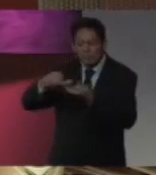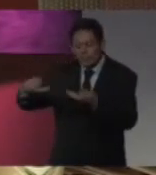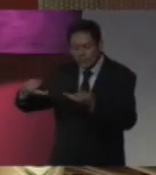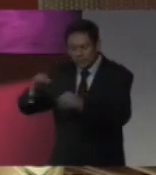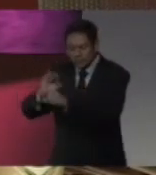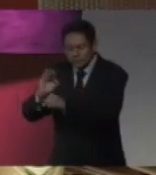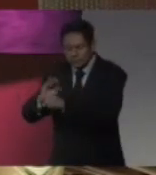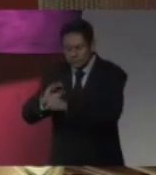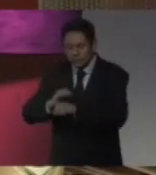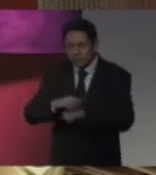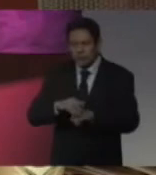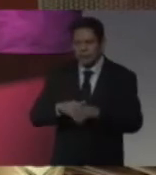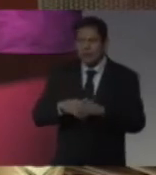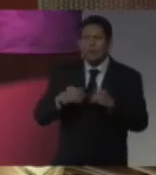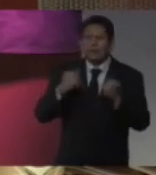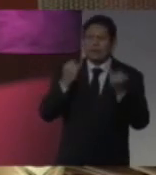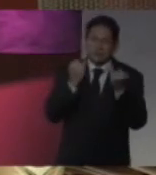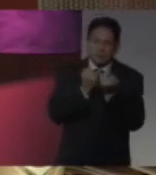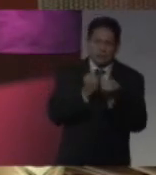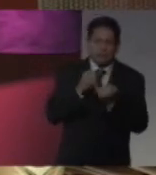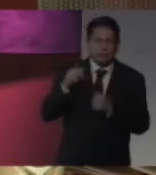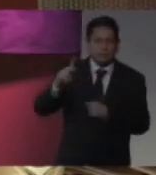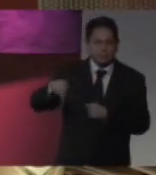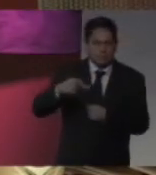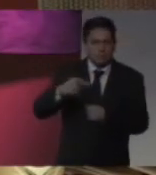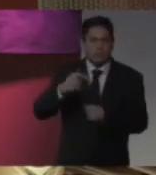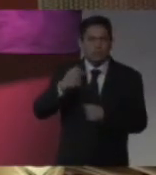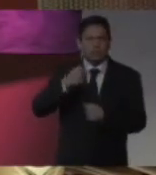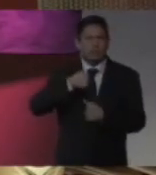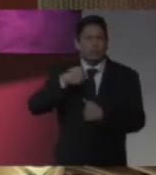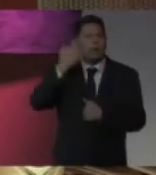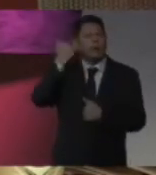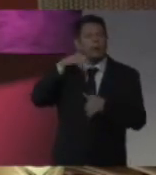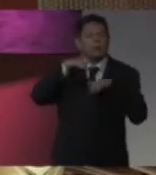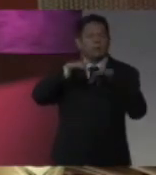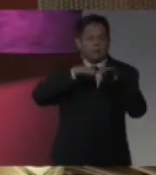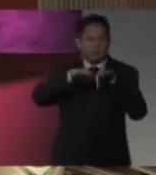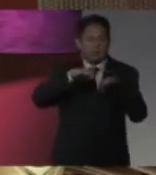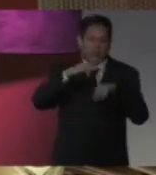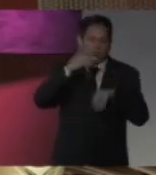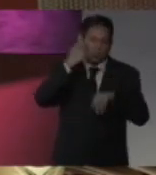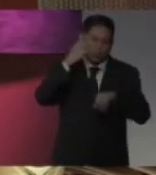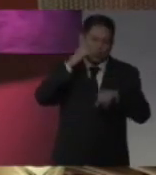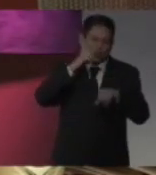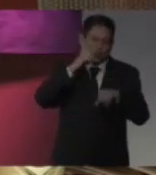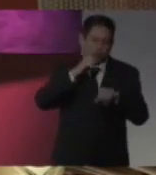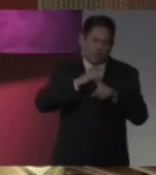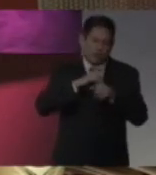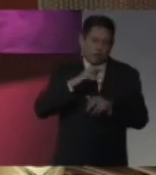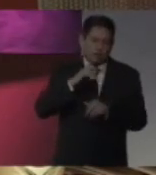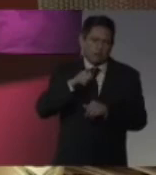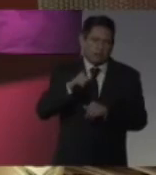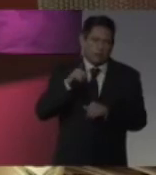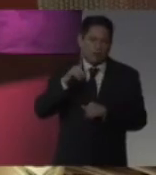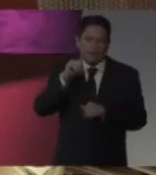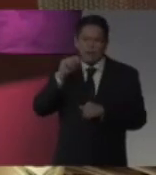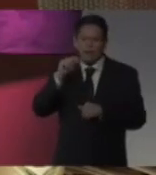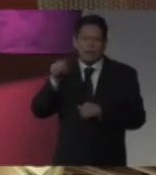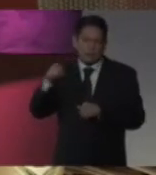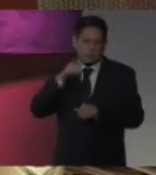puntual, lo que tú preguntabas, yo trabajé voluntariamente, que se llama ya trabajo comunal, Cashcol,